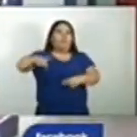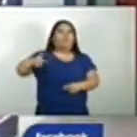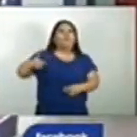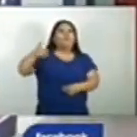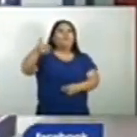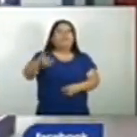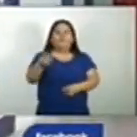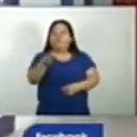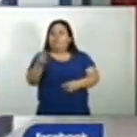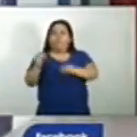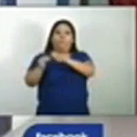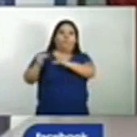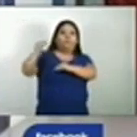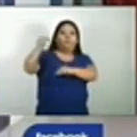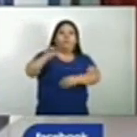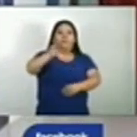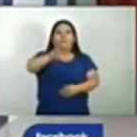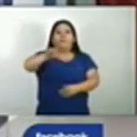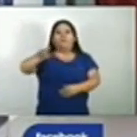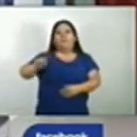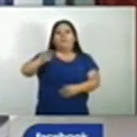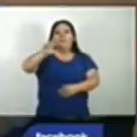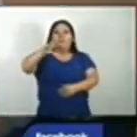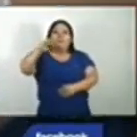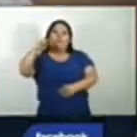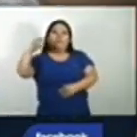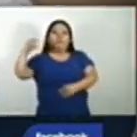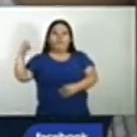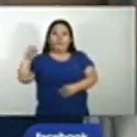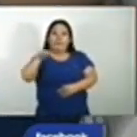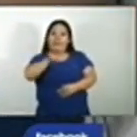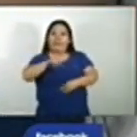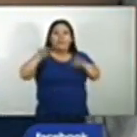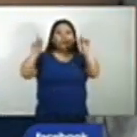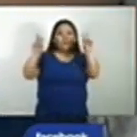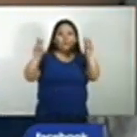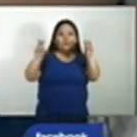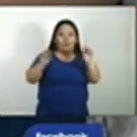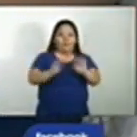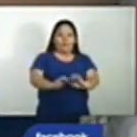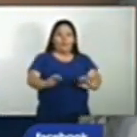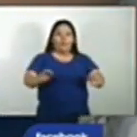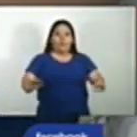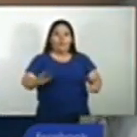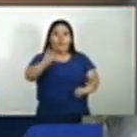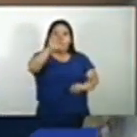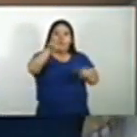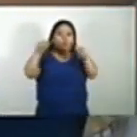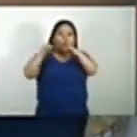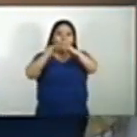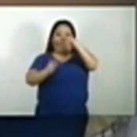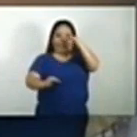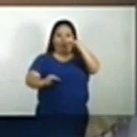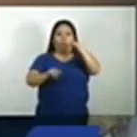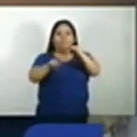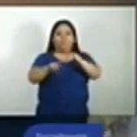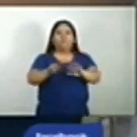la cifra supera los 3.300. En este caso, los menores de 5 años representan